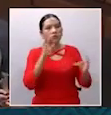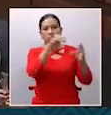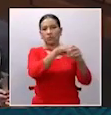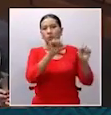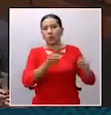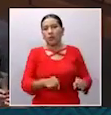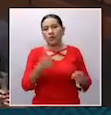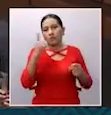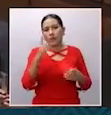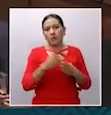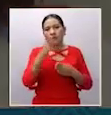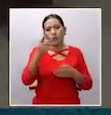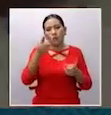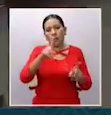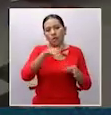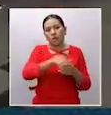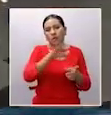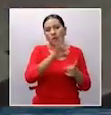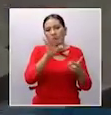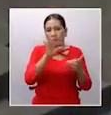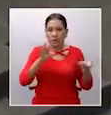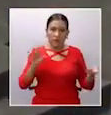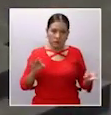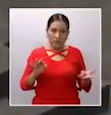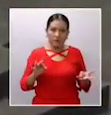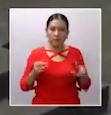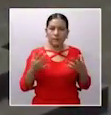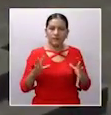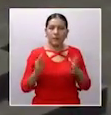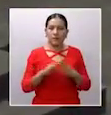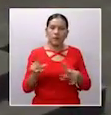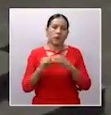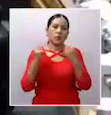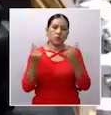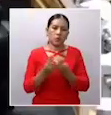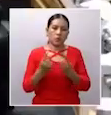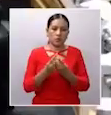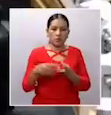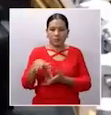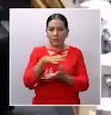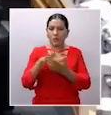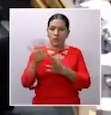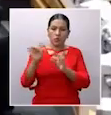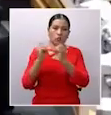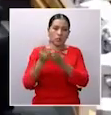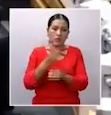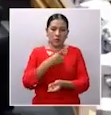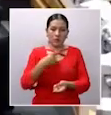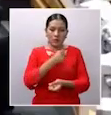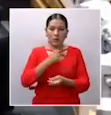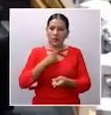para poder ser parte de esta selección que va a realizar la comisión mixta de diputados y senadores.